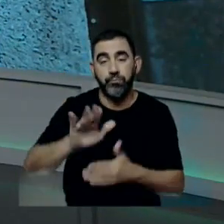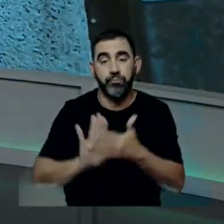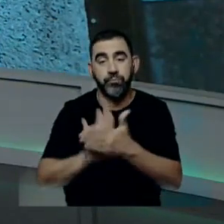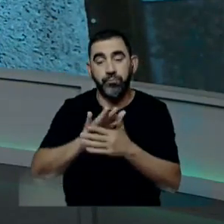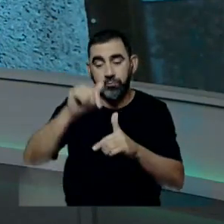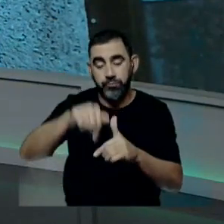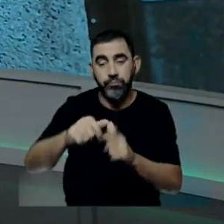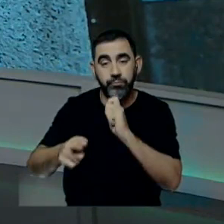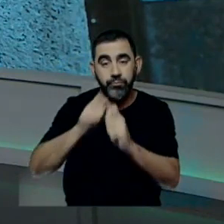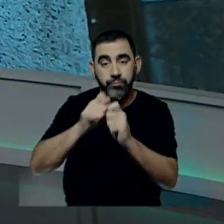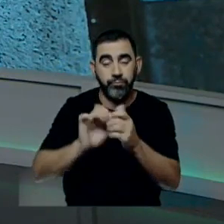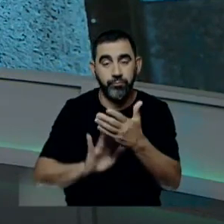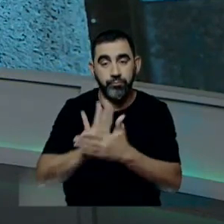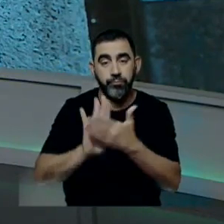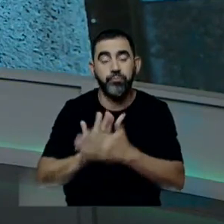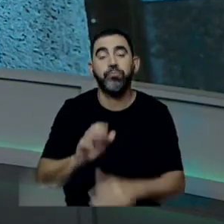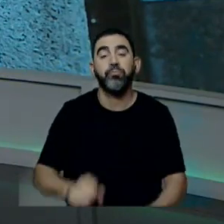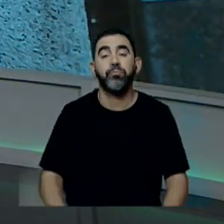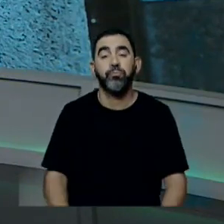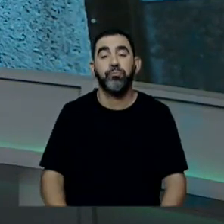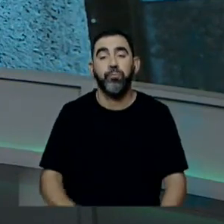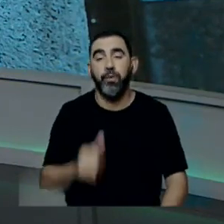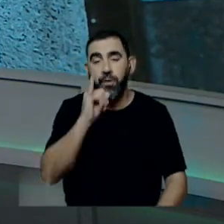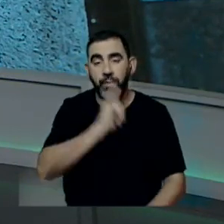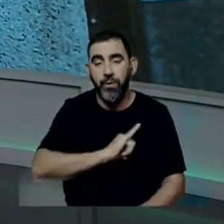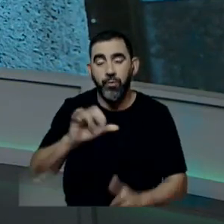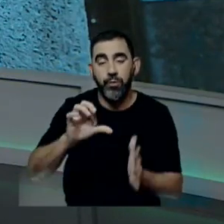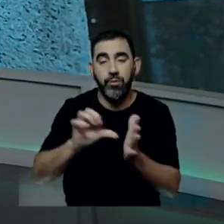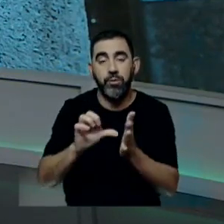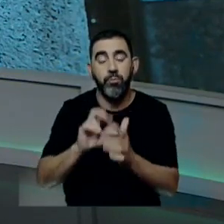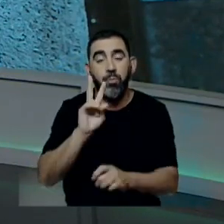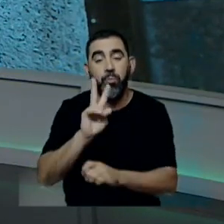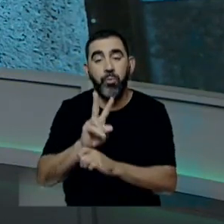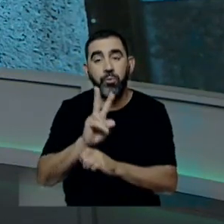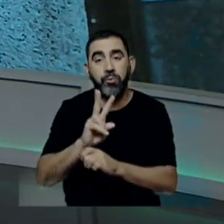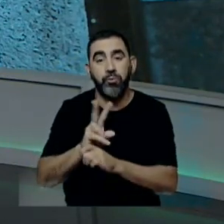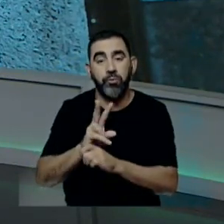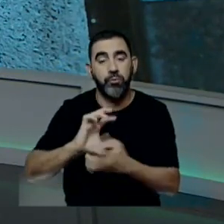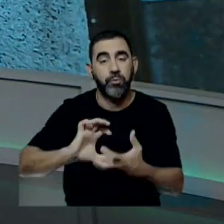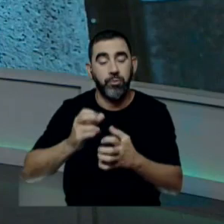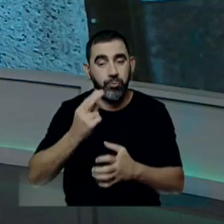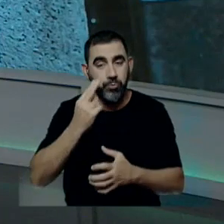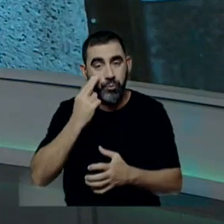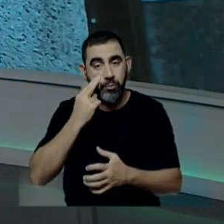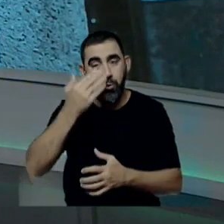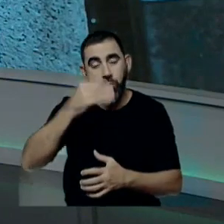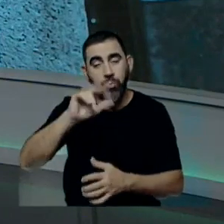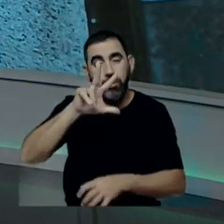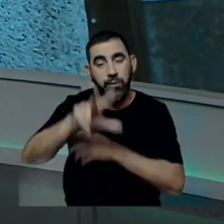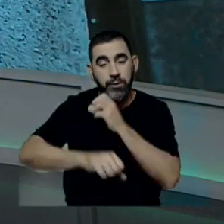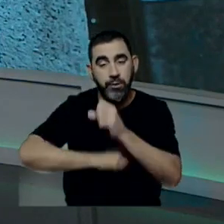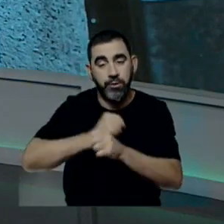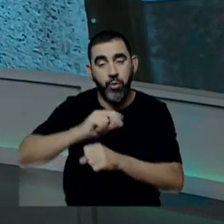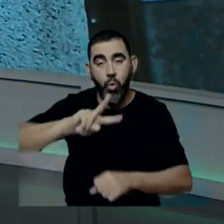TV Ciudad en la primera edición de MBD Noticias y denunció que el sistema de protección está en crisis y en los últimos 3 años